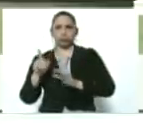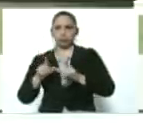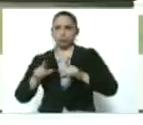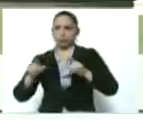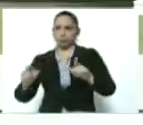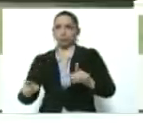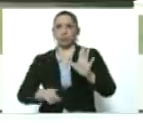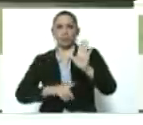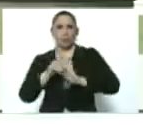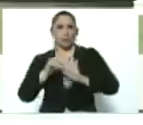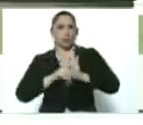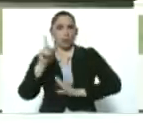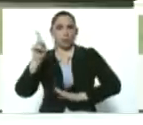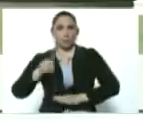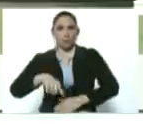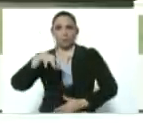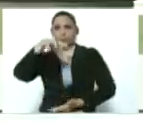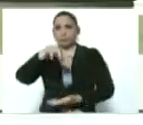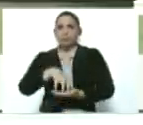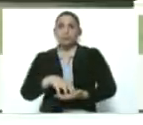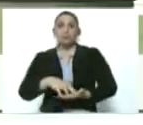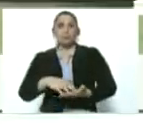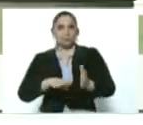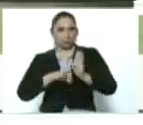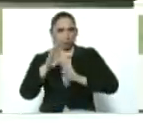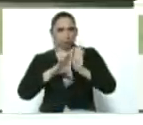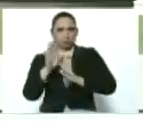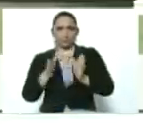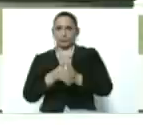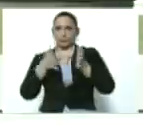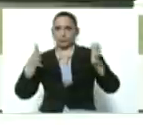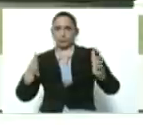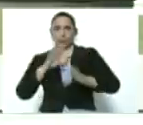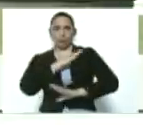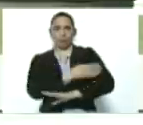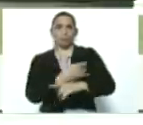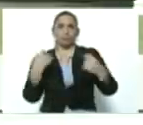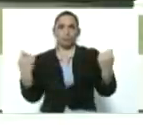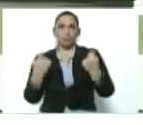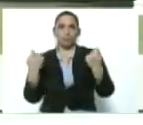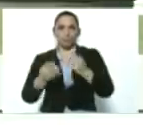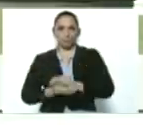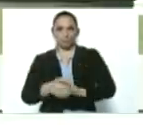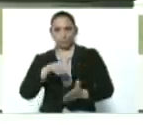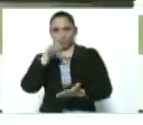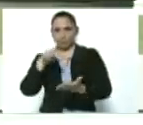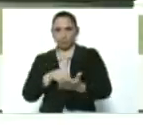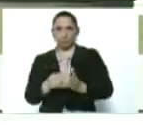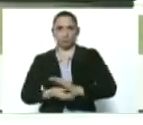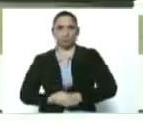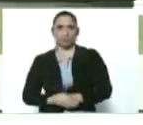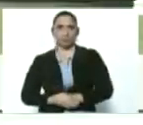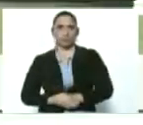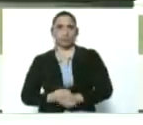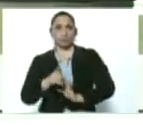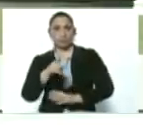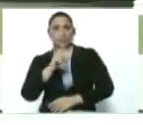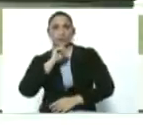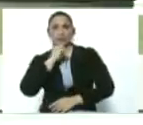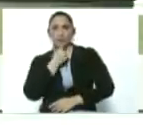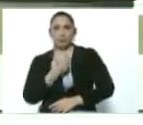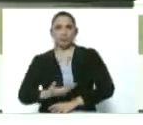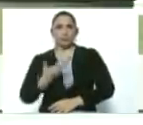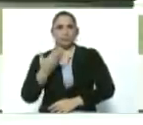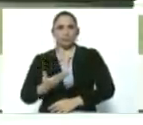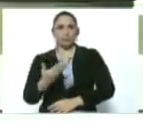presentó regional y que se exprese como un gran poder popular en lo nacional es una de las claves fundamentales